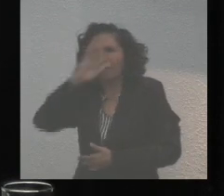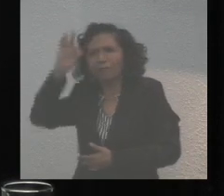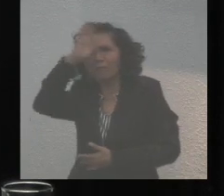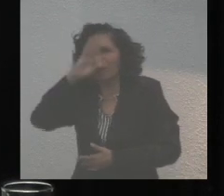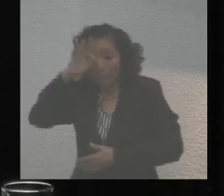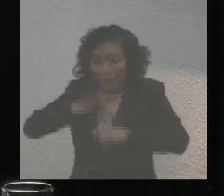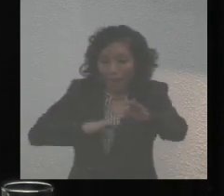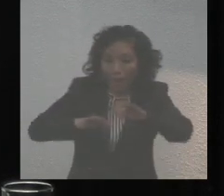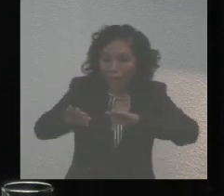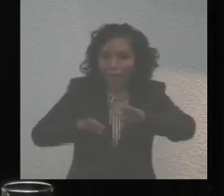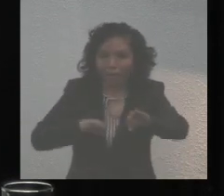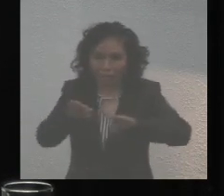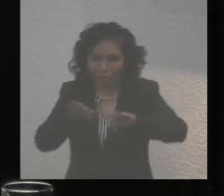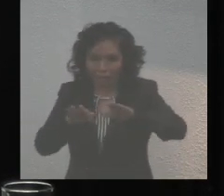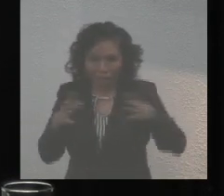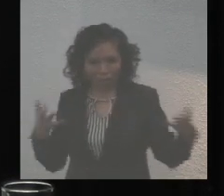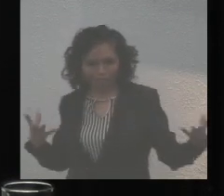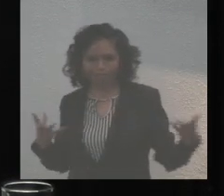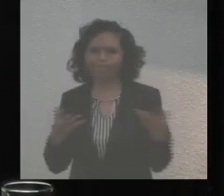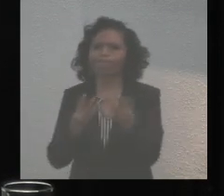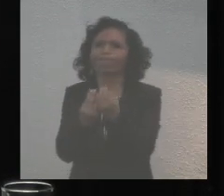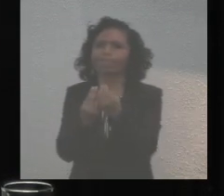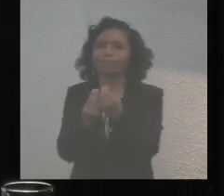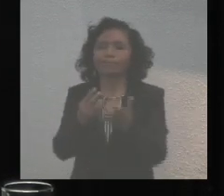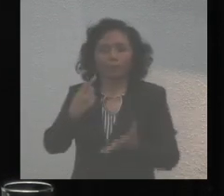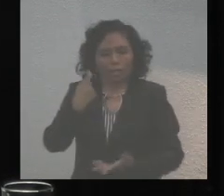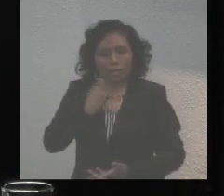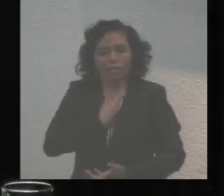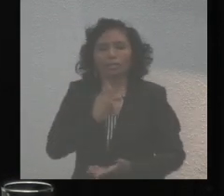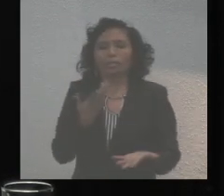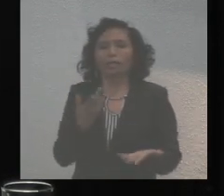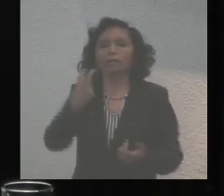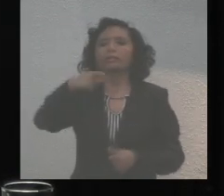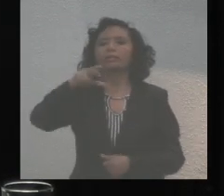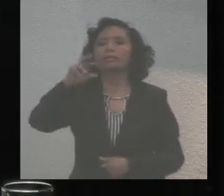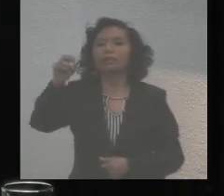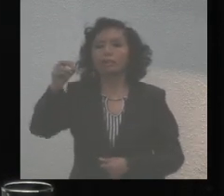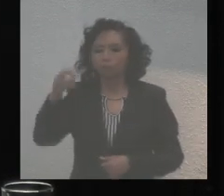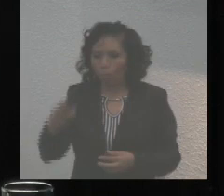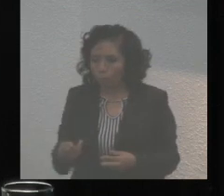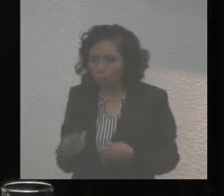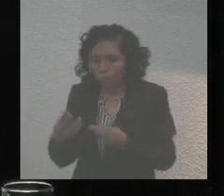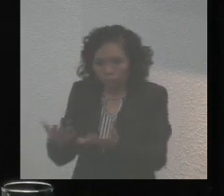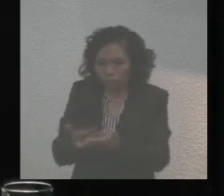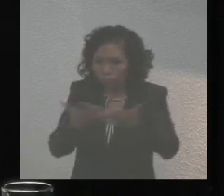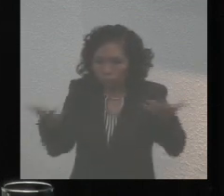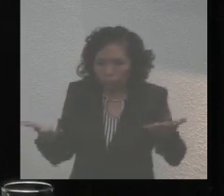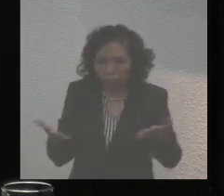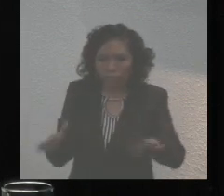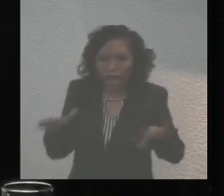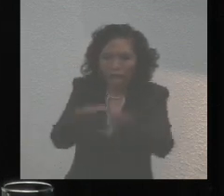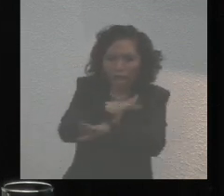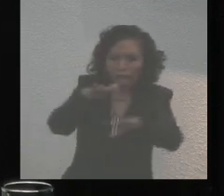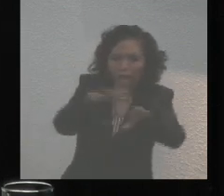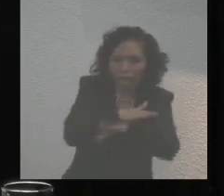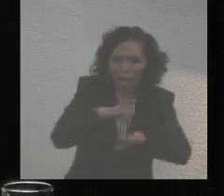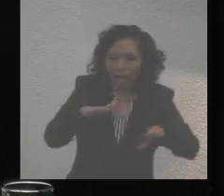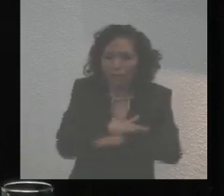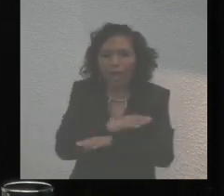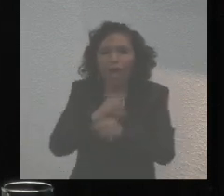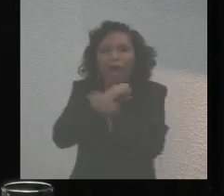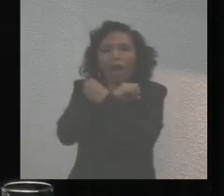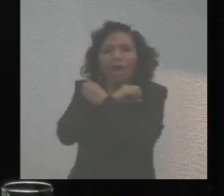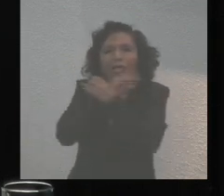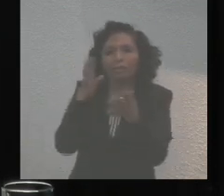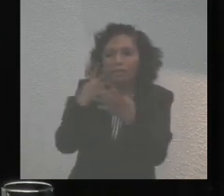trabajar por la dignidad del quintanarroense, al que hay que darle mejores condiciones de vida, de seguridad, de